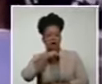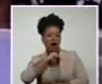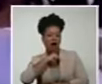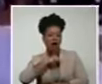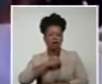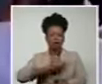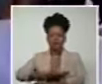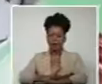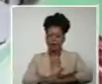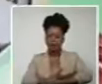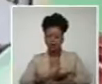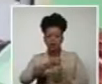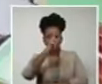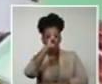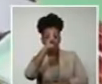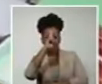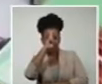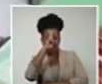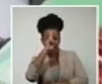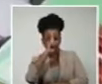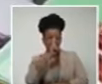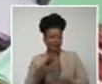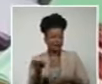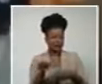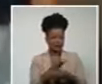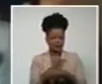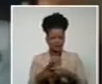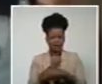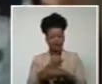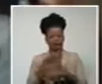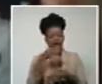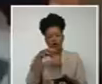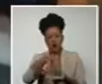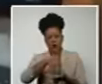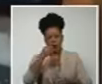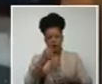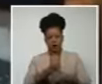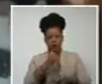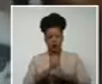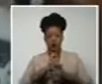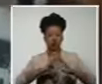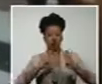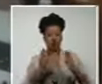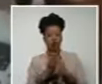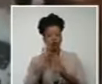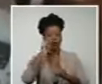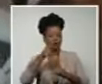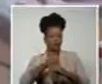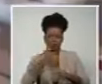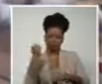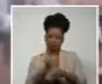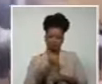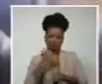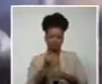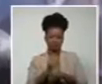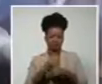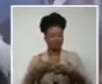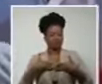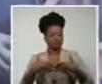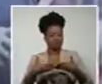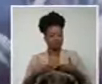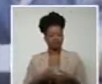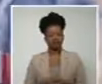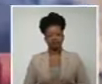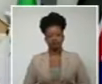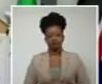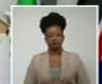hospitales oftalmológicos o en otro de sus puestos de trabajo. Todos tienen esta disposición. Hoy, esta